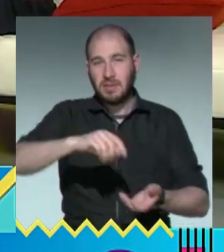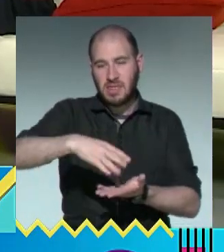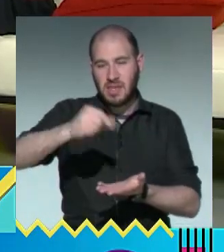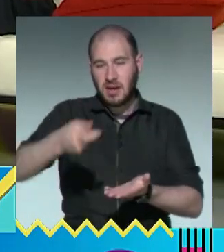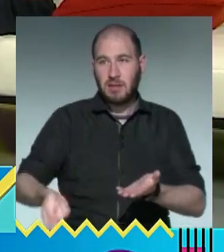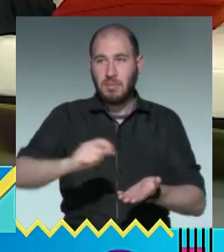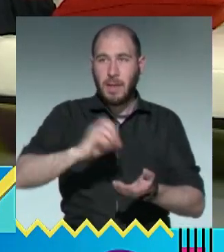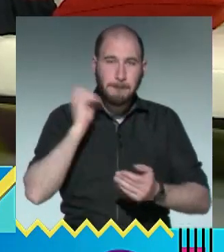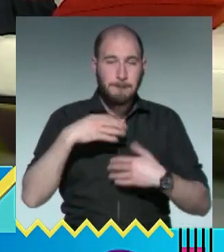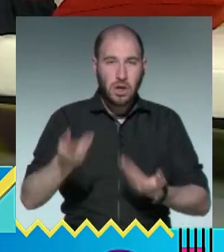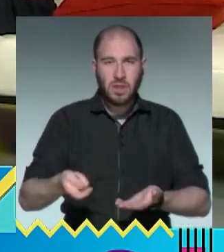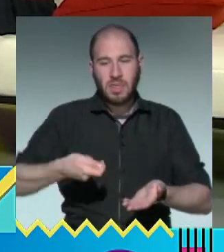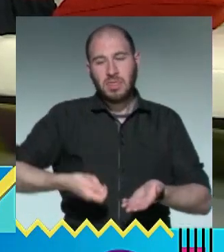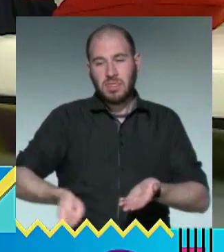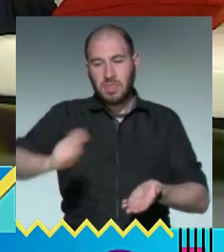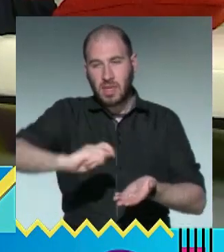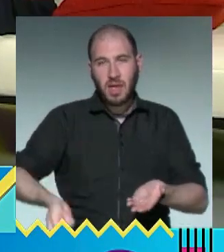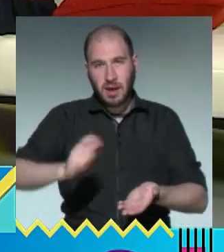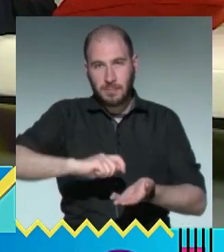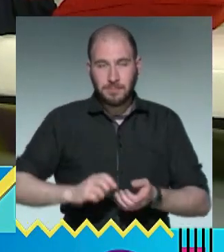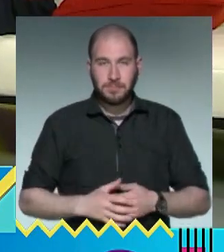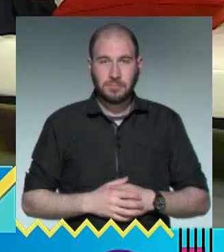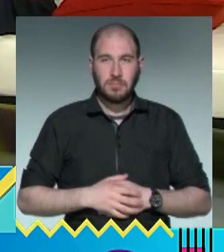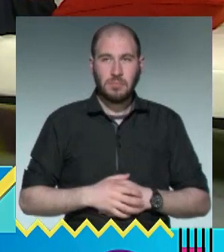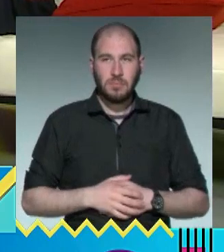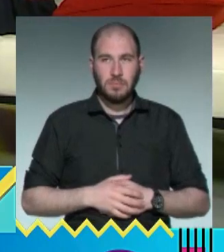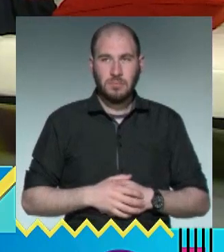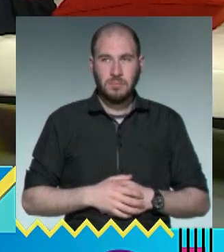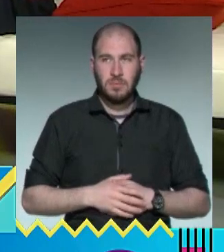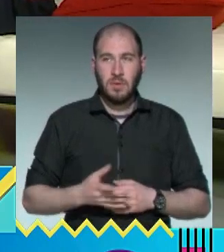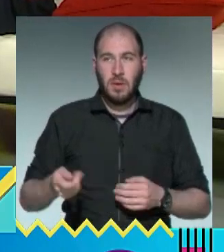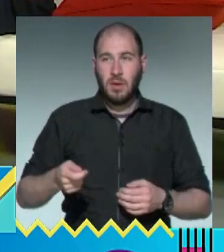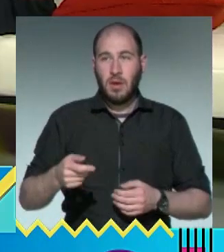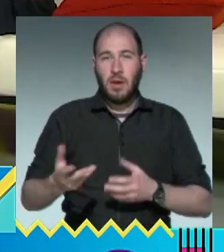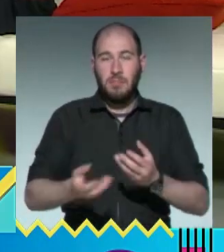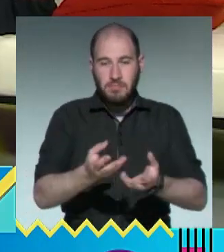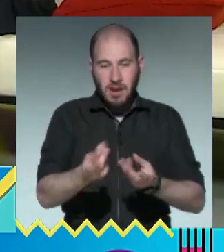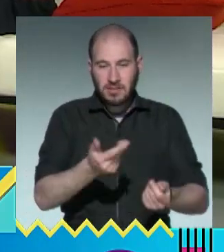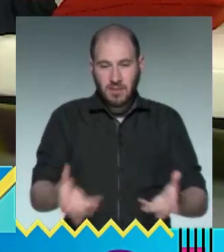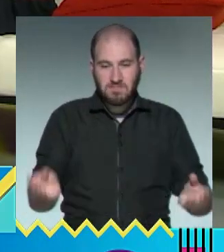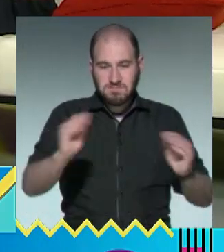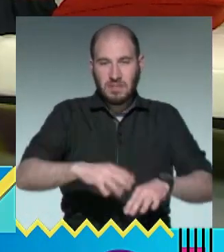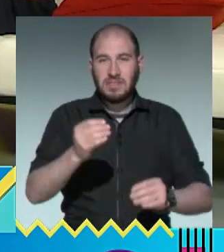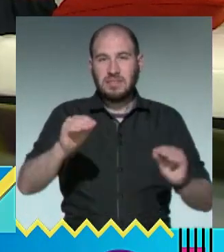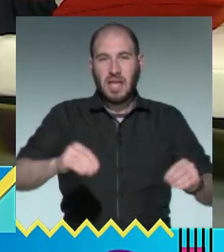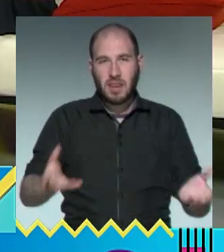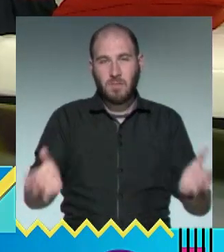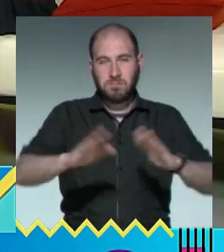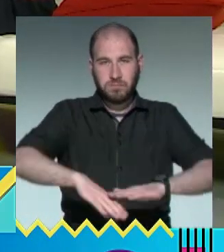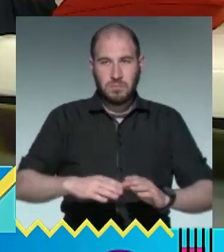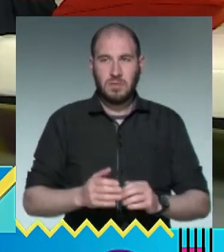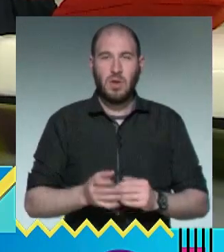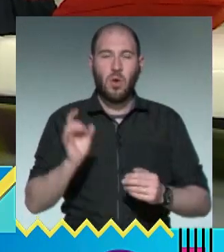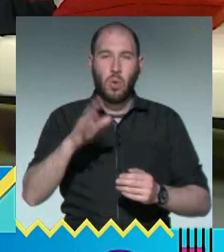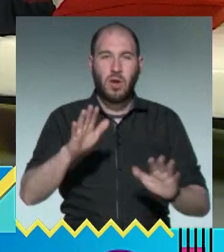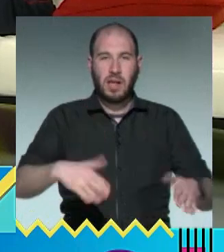mejor forma es tirarle tierra con una pala. Bien. Bueno, Enterrarle las brasas, enterrarle. a tener en cuenta que no es solamente